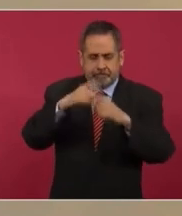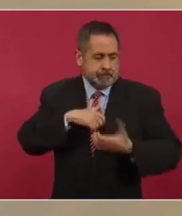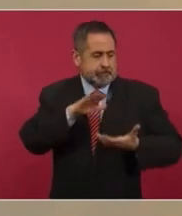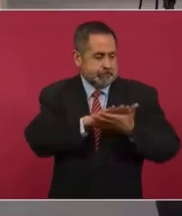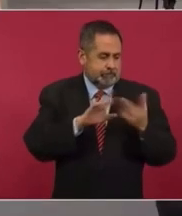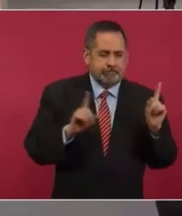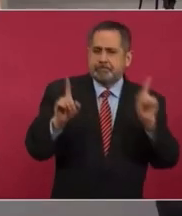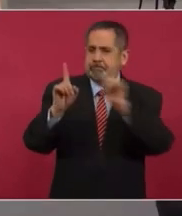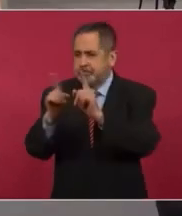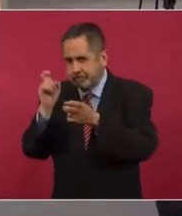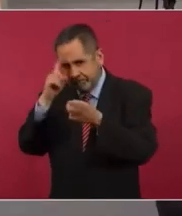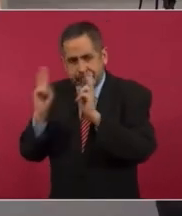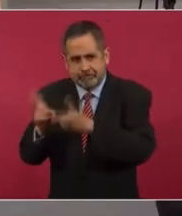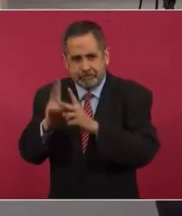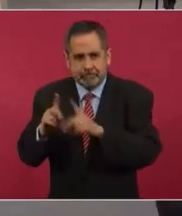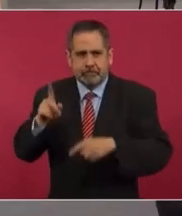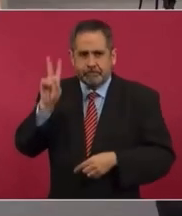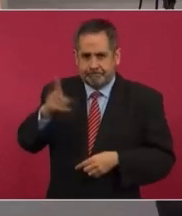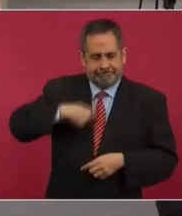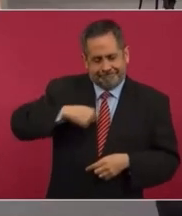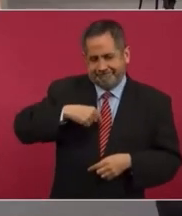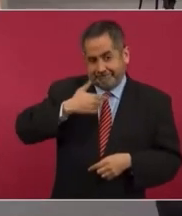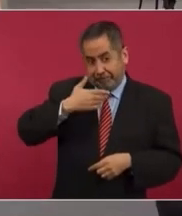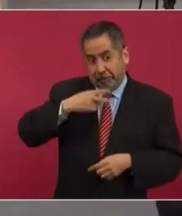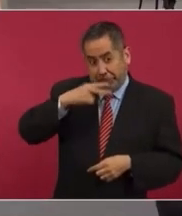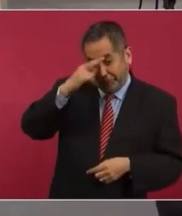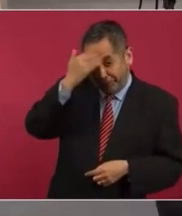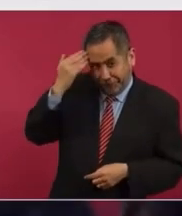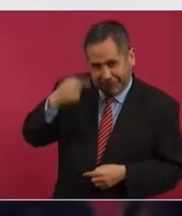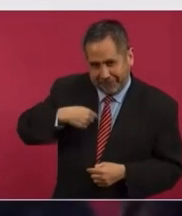esposa, porque no somos ingenuos.